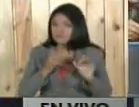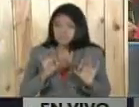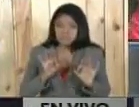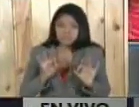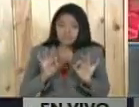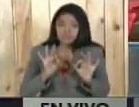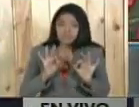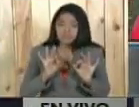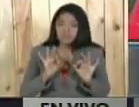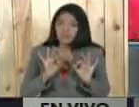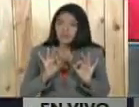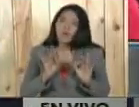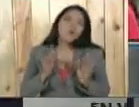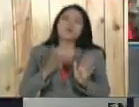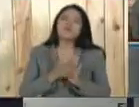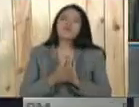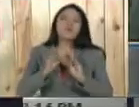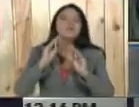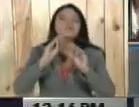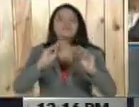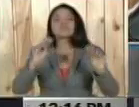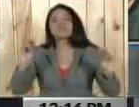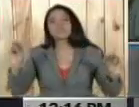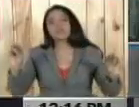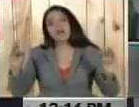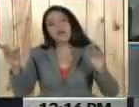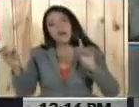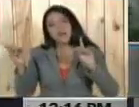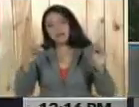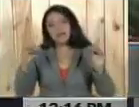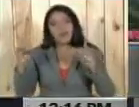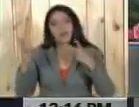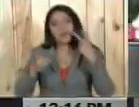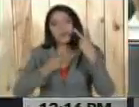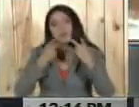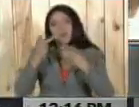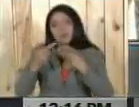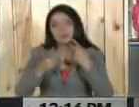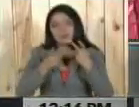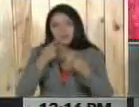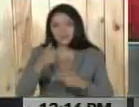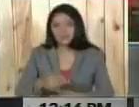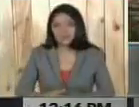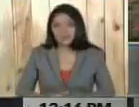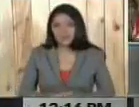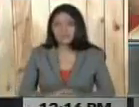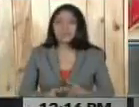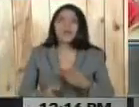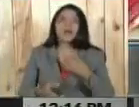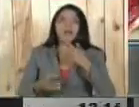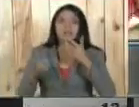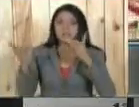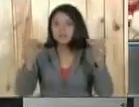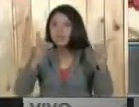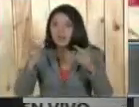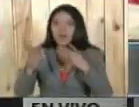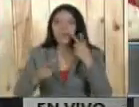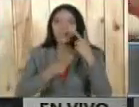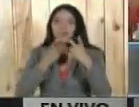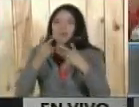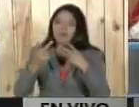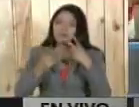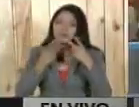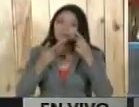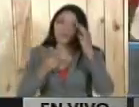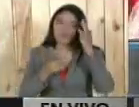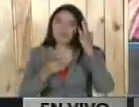particularísimamente, convoco al diálogo político, al diálogo político.